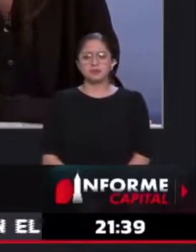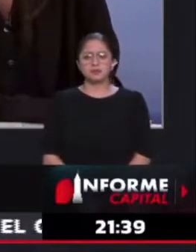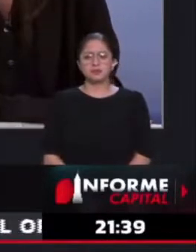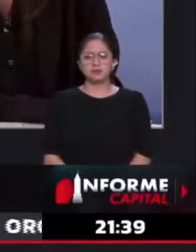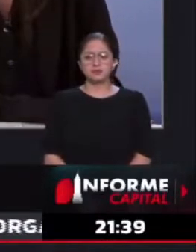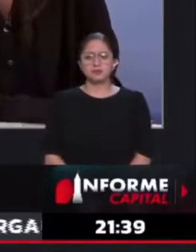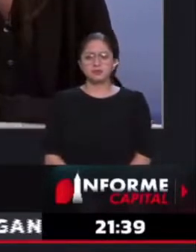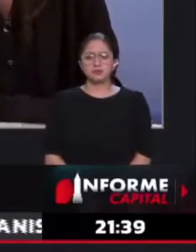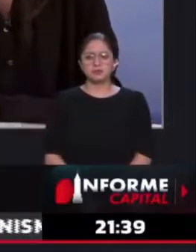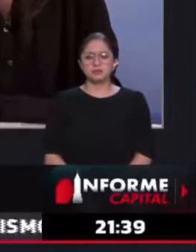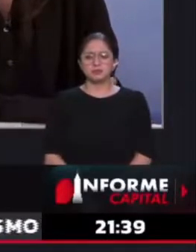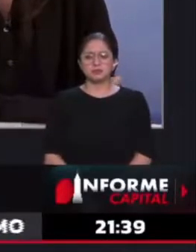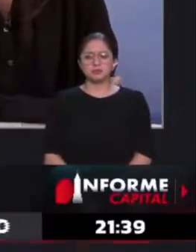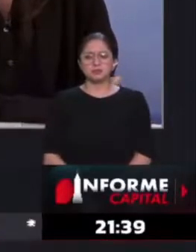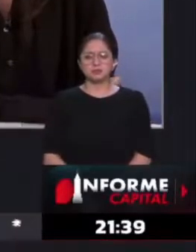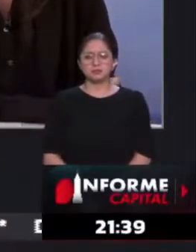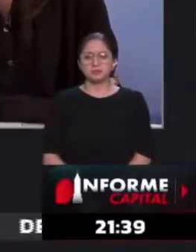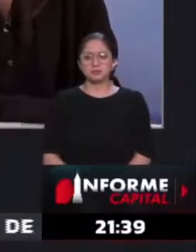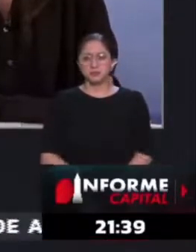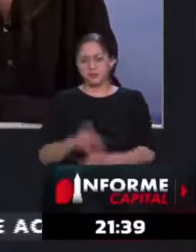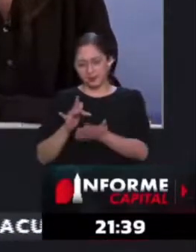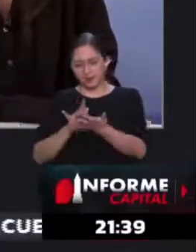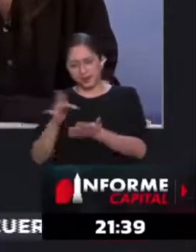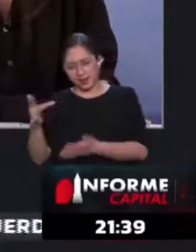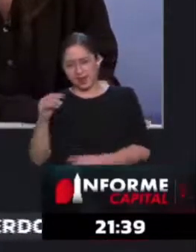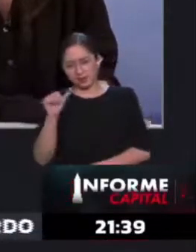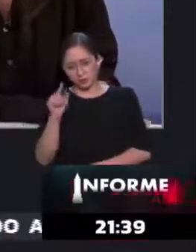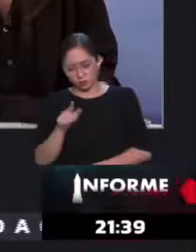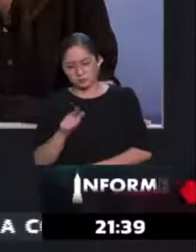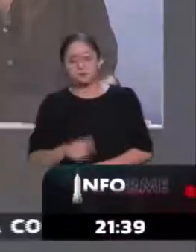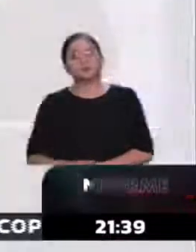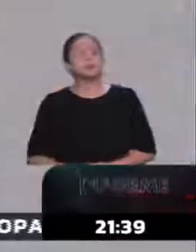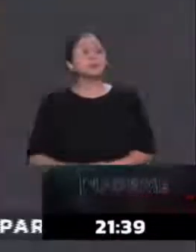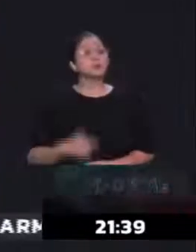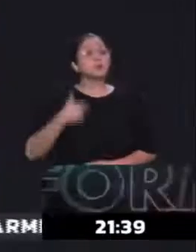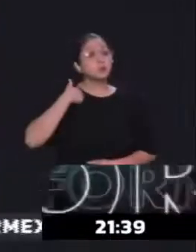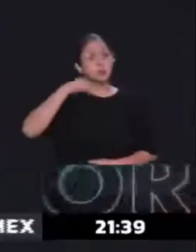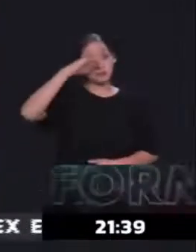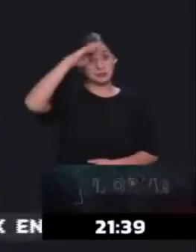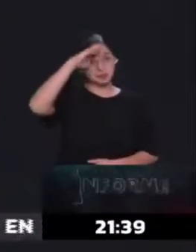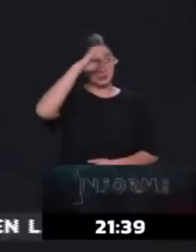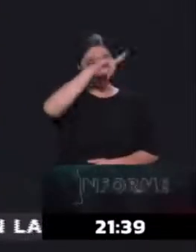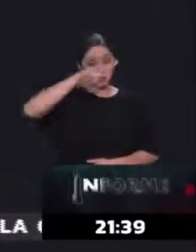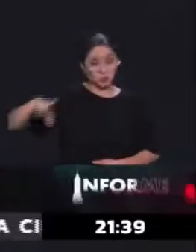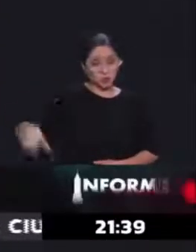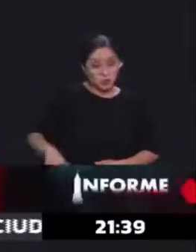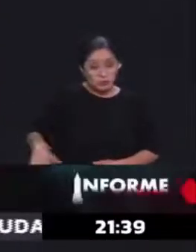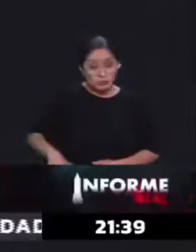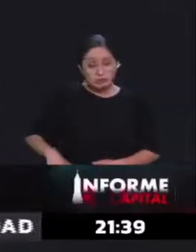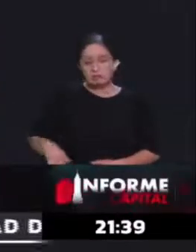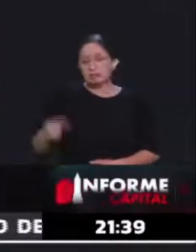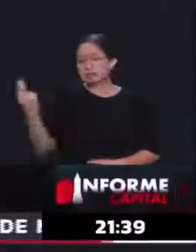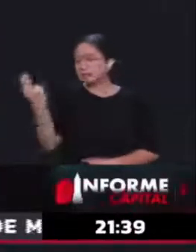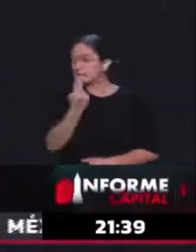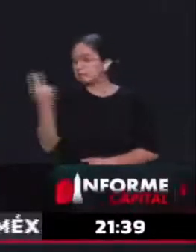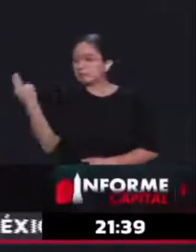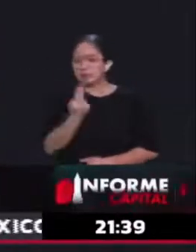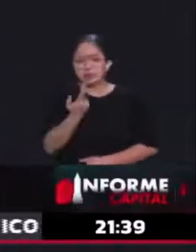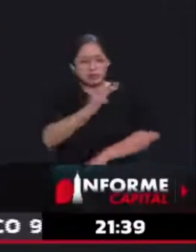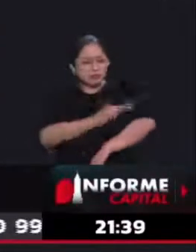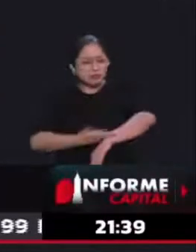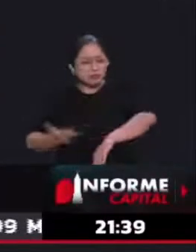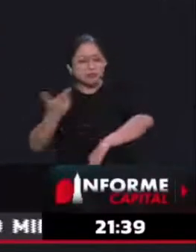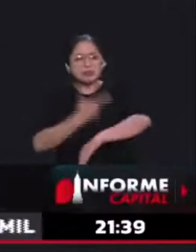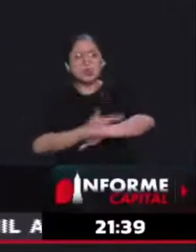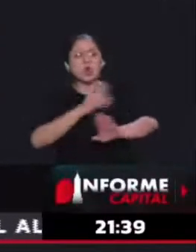Gracias, Azul. Yo creo que el gobierno tendría la obligación de desarrollar una amplia campaña en contra de la discriminación